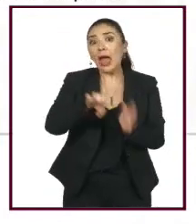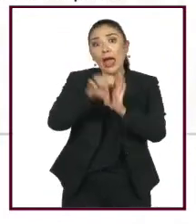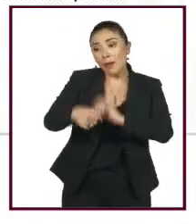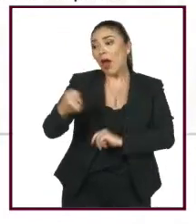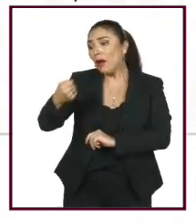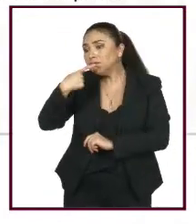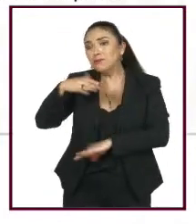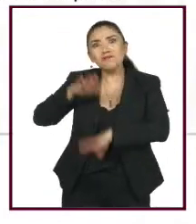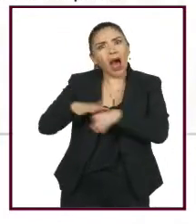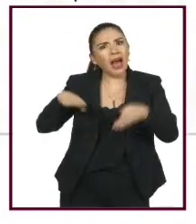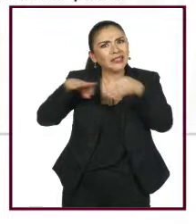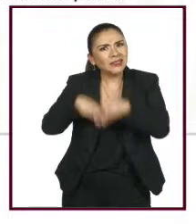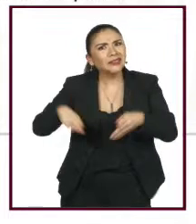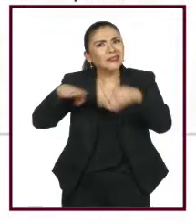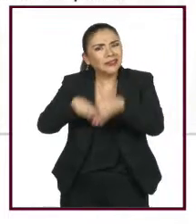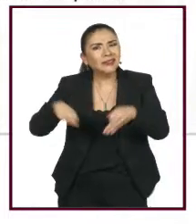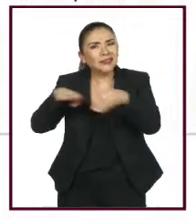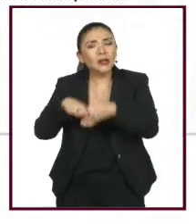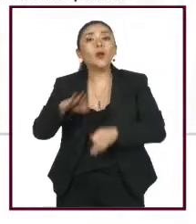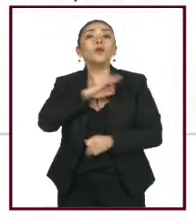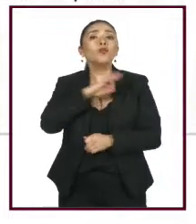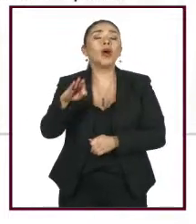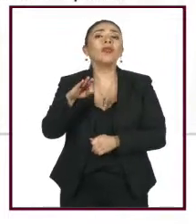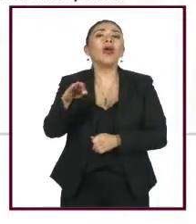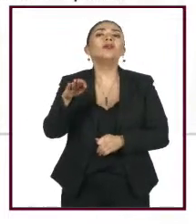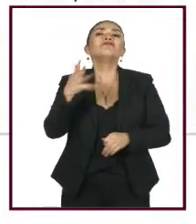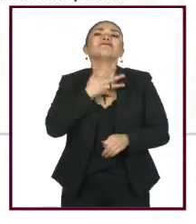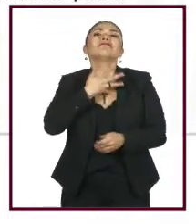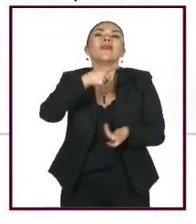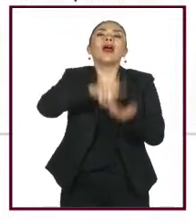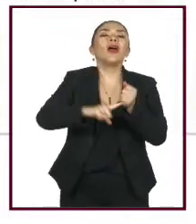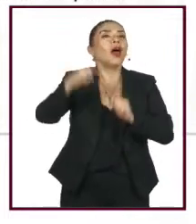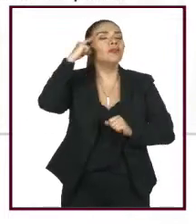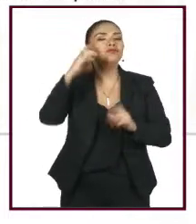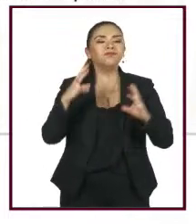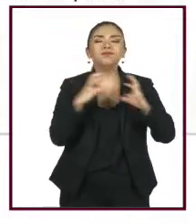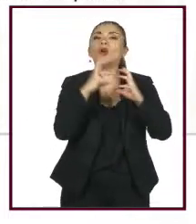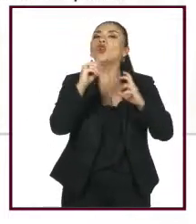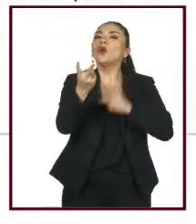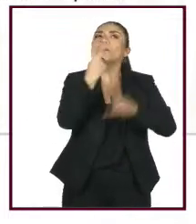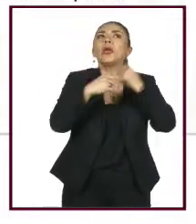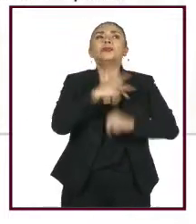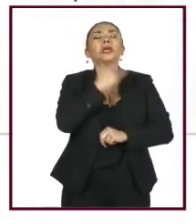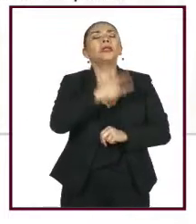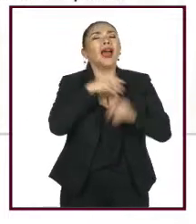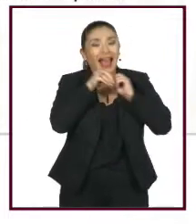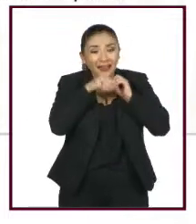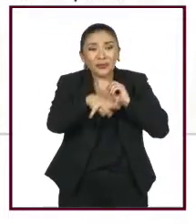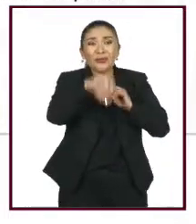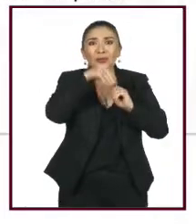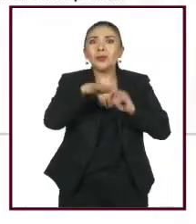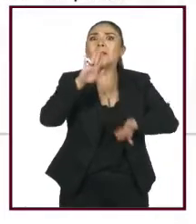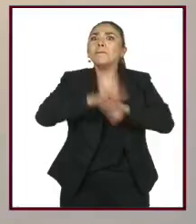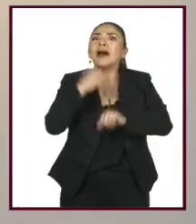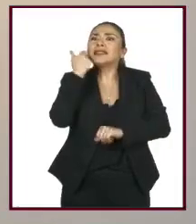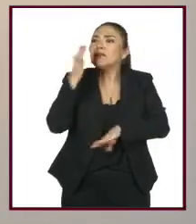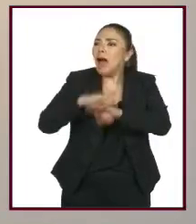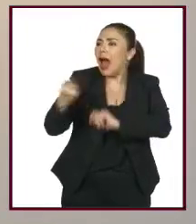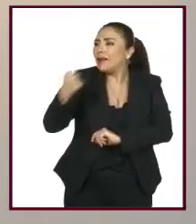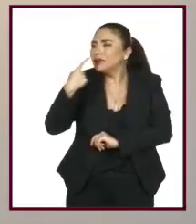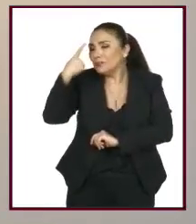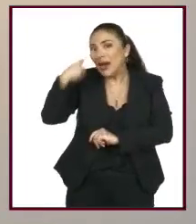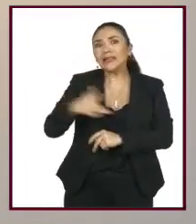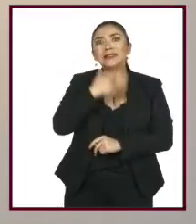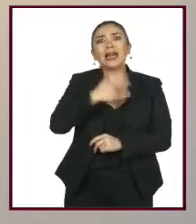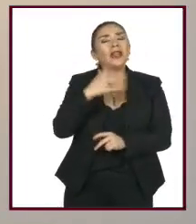consumiéndola constantemente, esta sustancia, se pueden afectar estos receptores dopaminérgicos, ¿no? Y que cada vez necesiten mayor